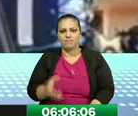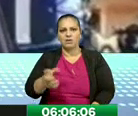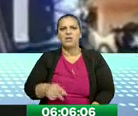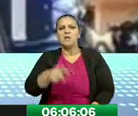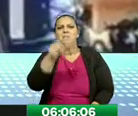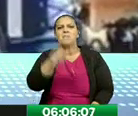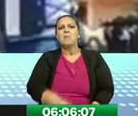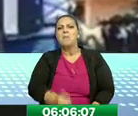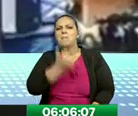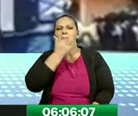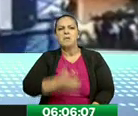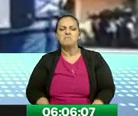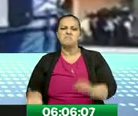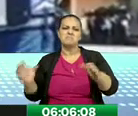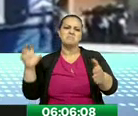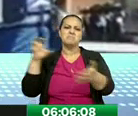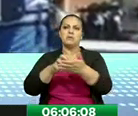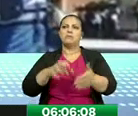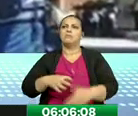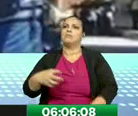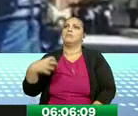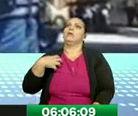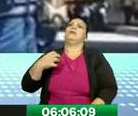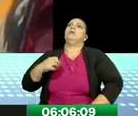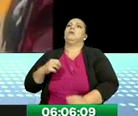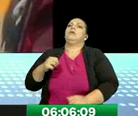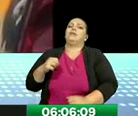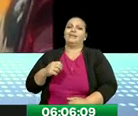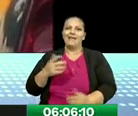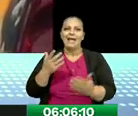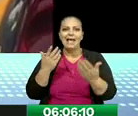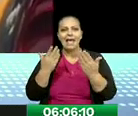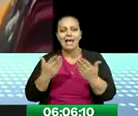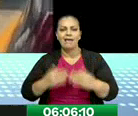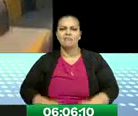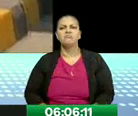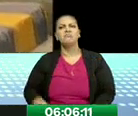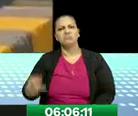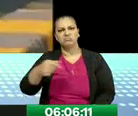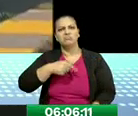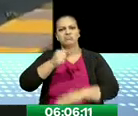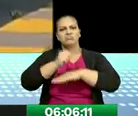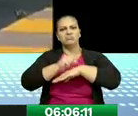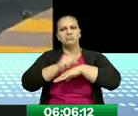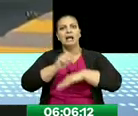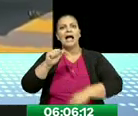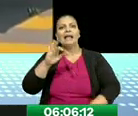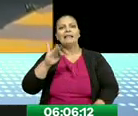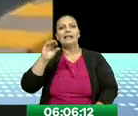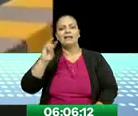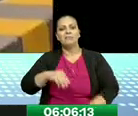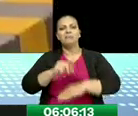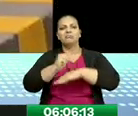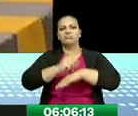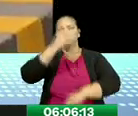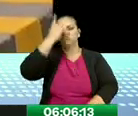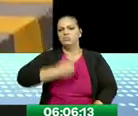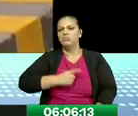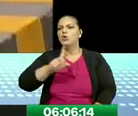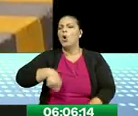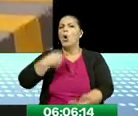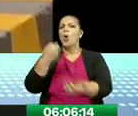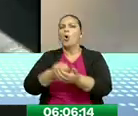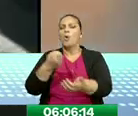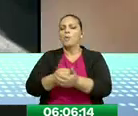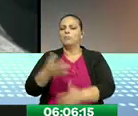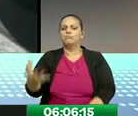shock. Pistolas eléctricas que lo inmovilizan y pueden detenerlo por el procedimiento